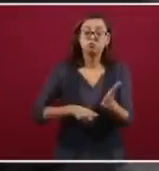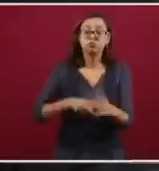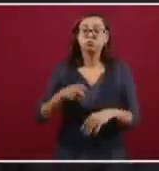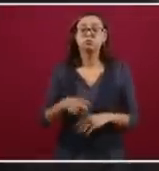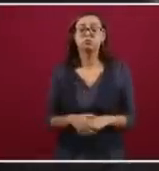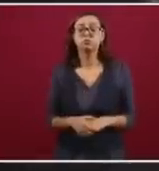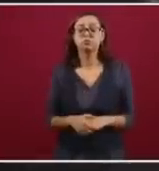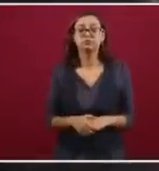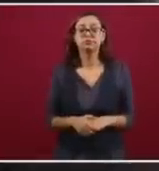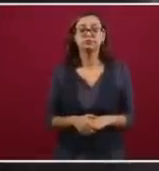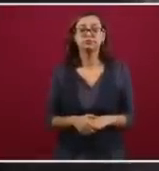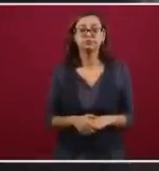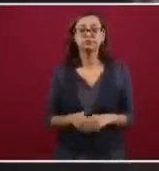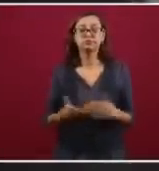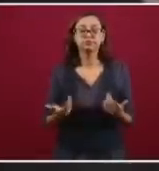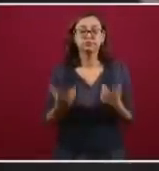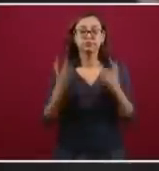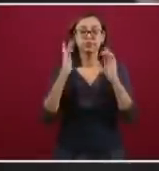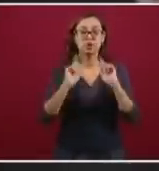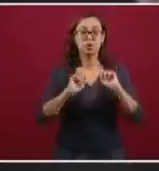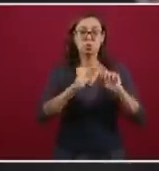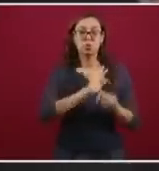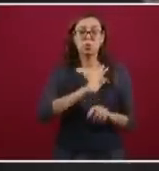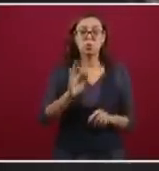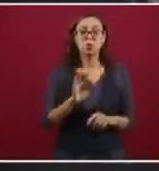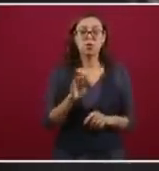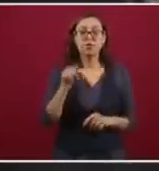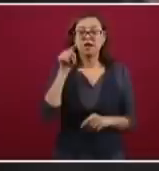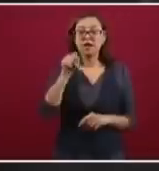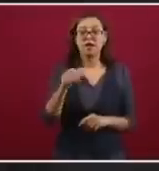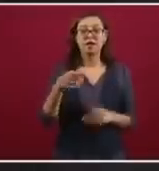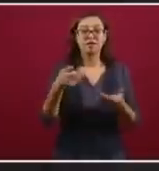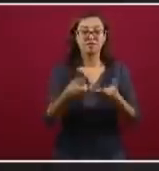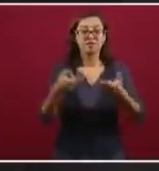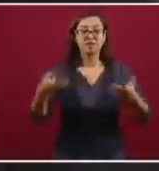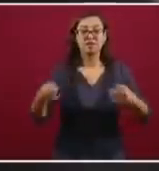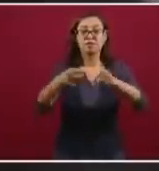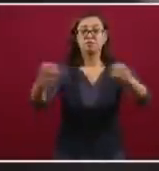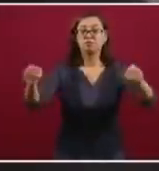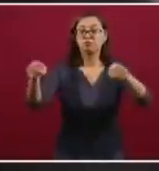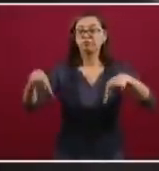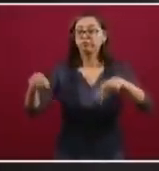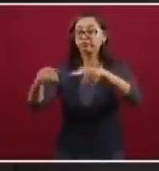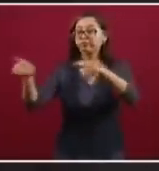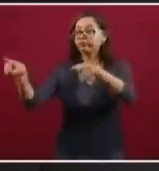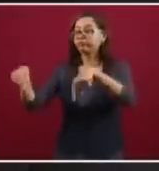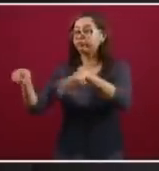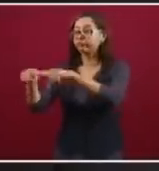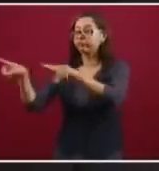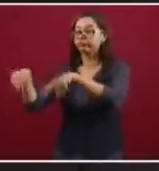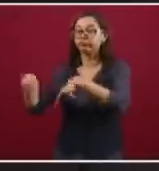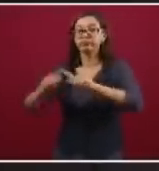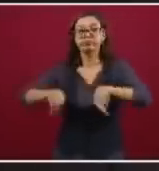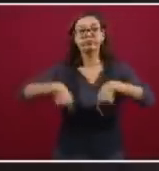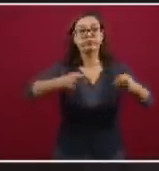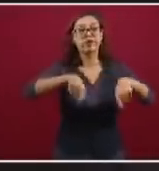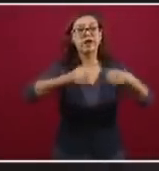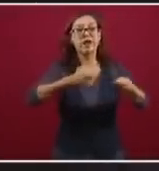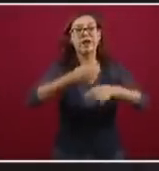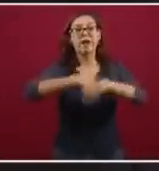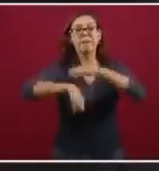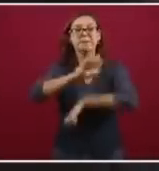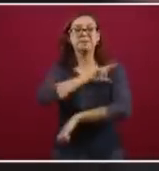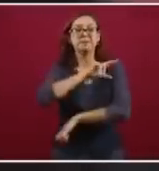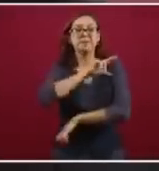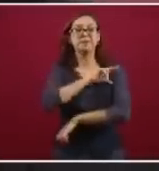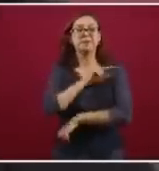y se entregan bloques a empresas. Y ese funcionario de Pemex se va a trabajar a una